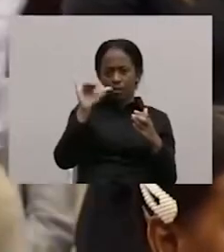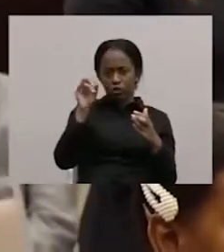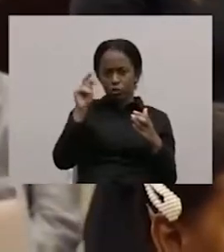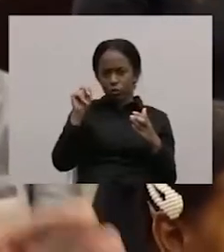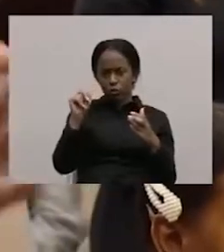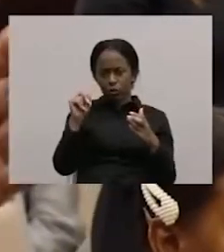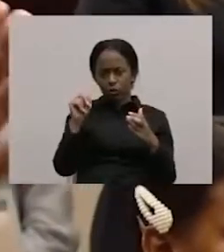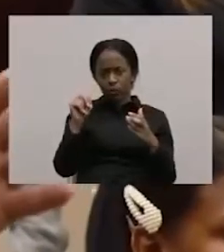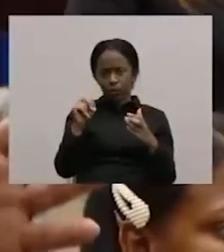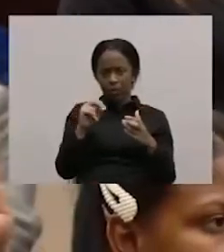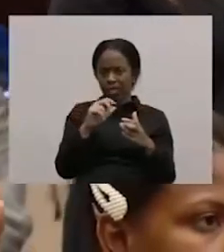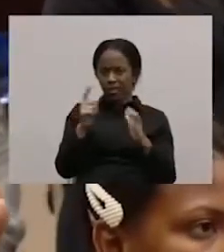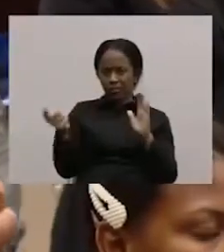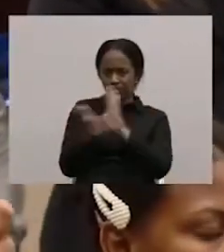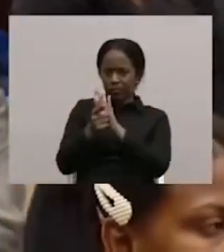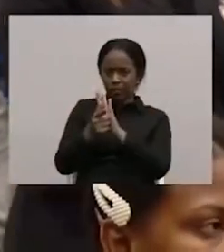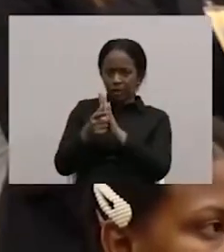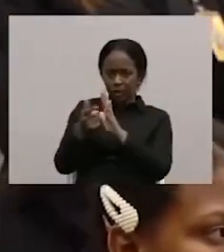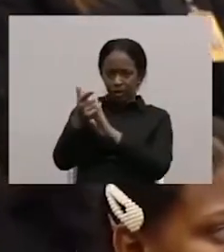es inconstitucional.